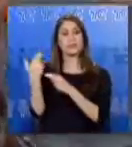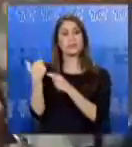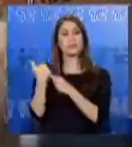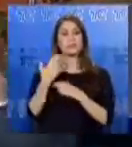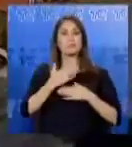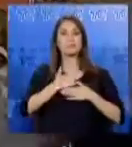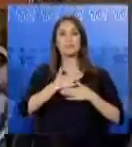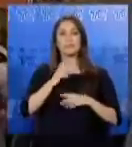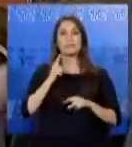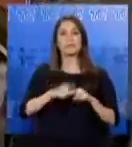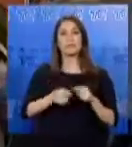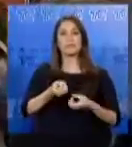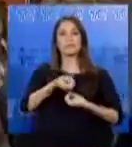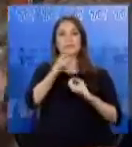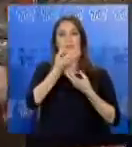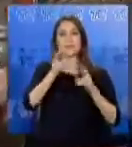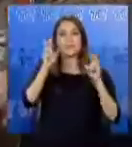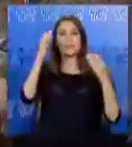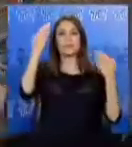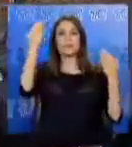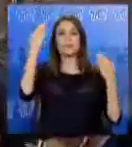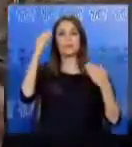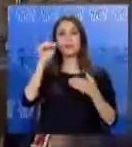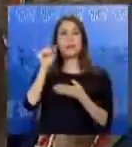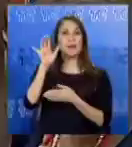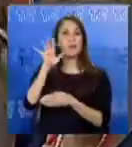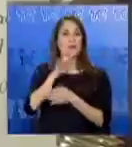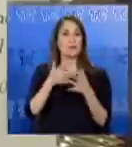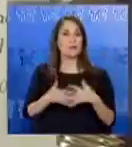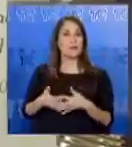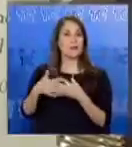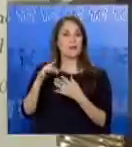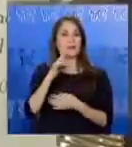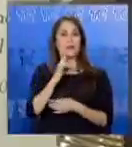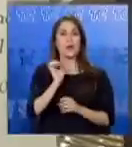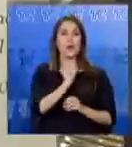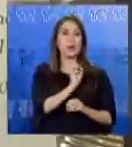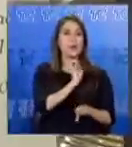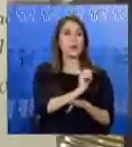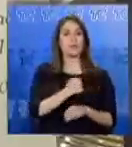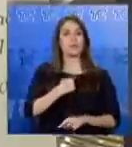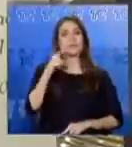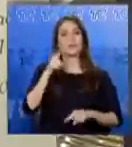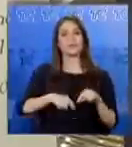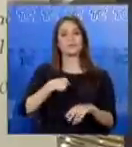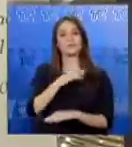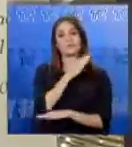ejerce, no puede hablar de política estadounidense ni de Ecuador.